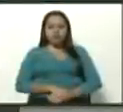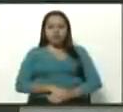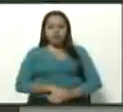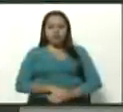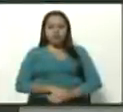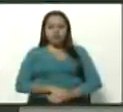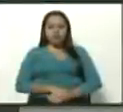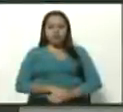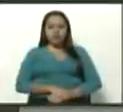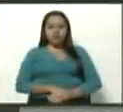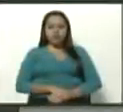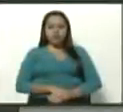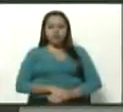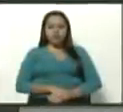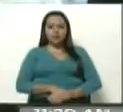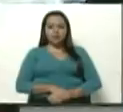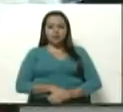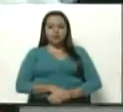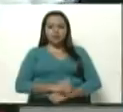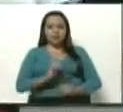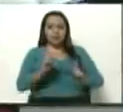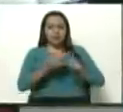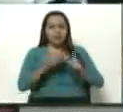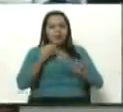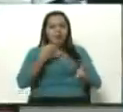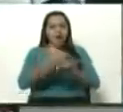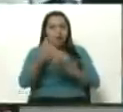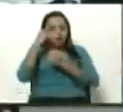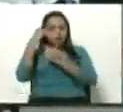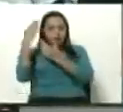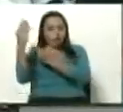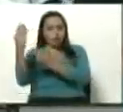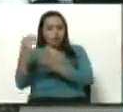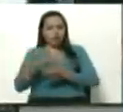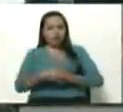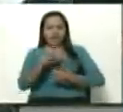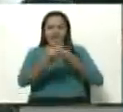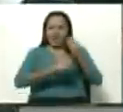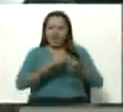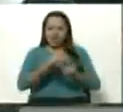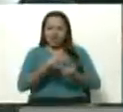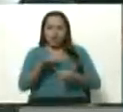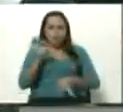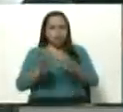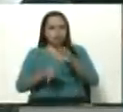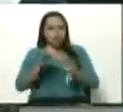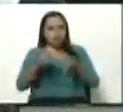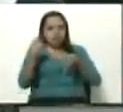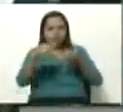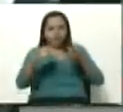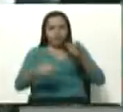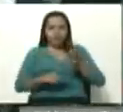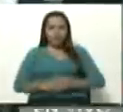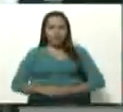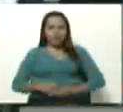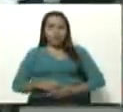Primeramente, quiero agradecerle a Dios Todopoderoso, creador de las causas justas y